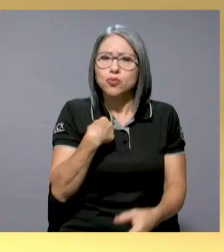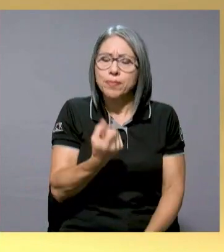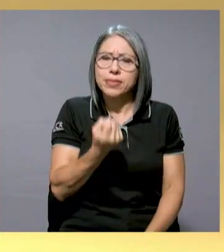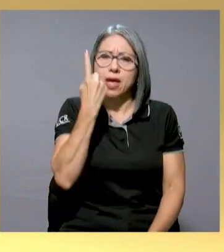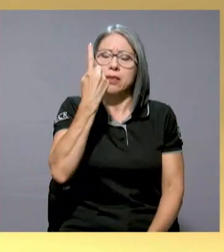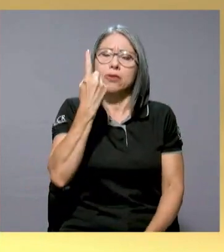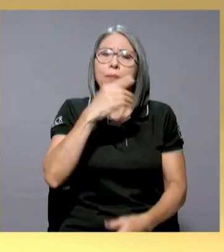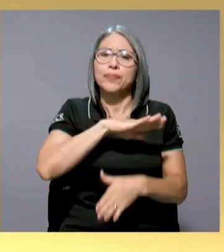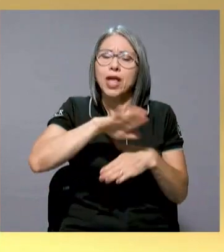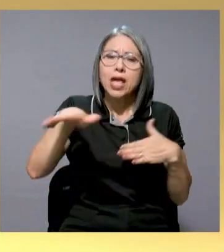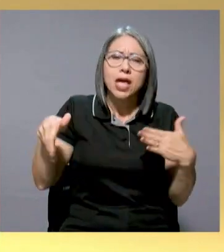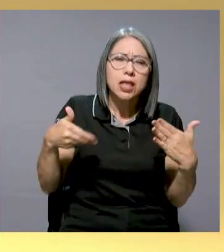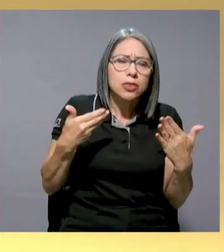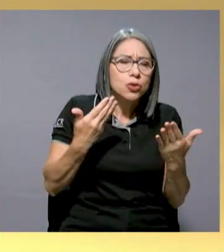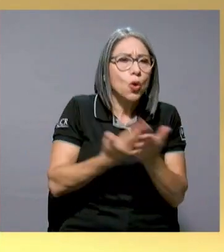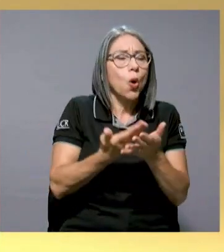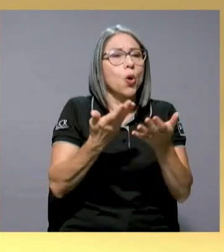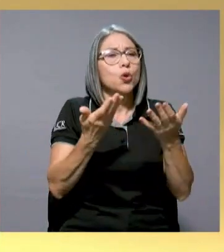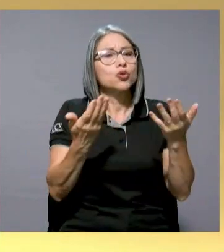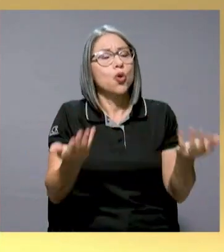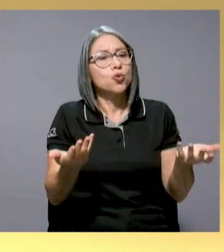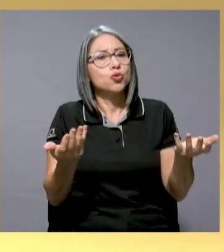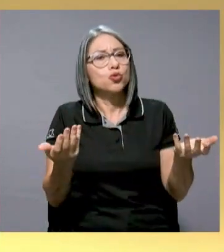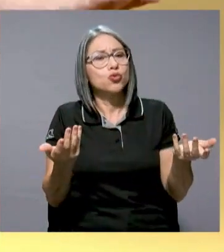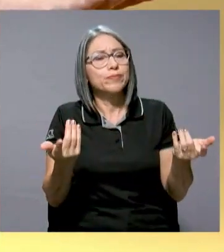en todos los